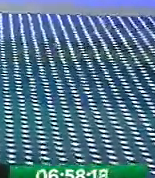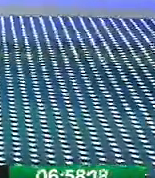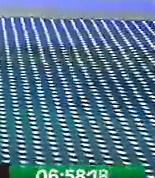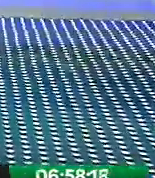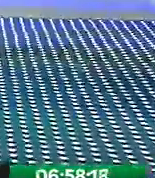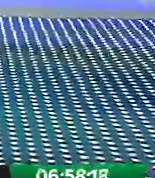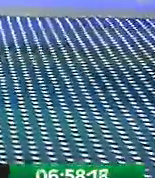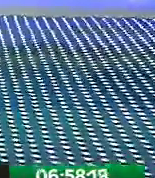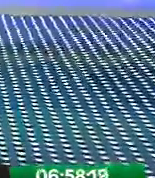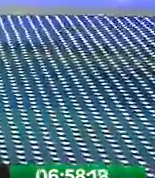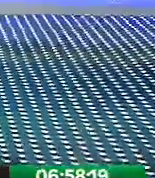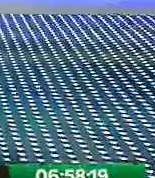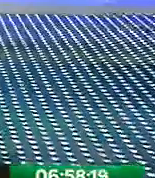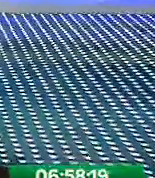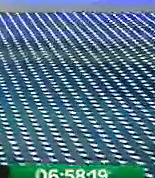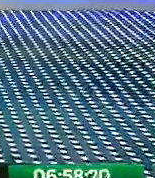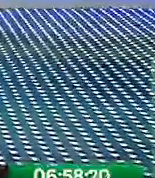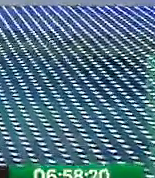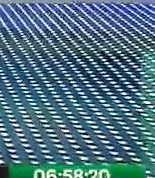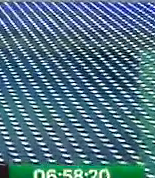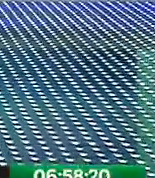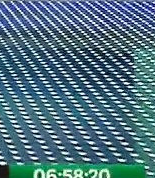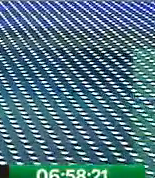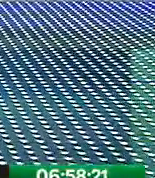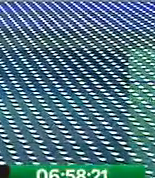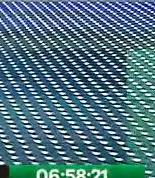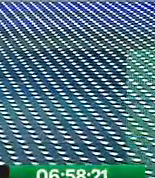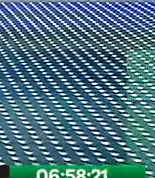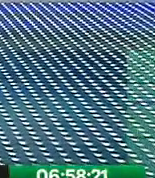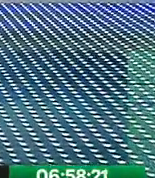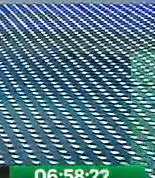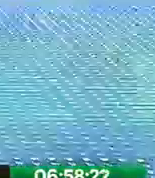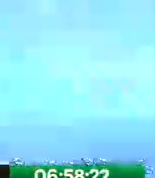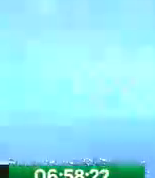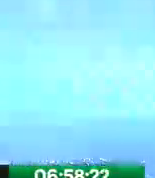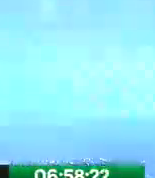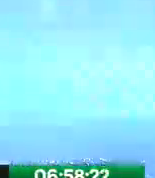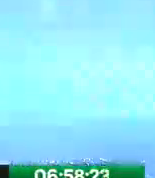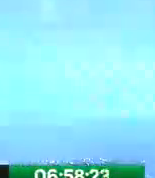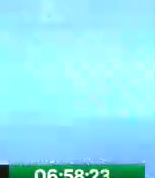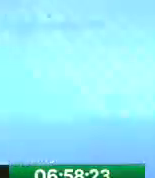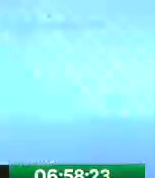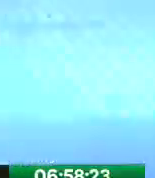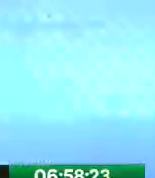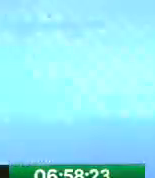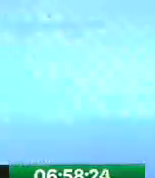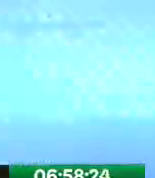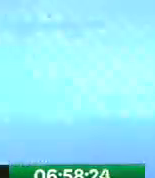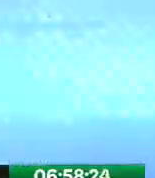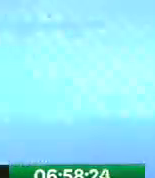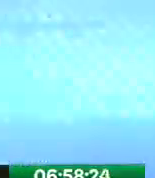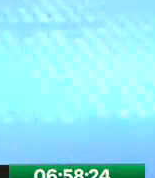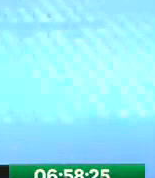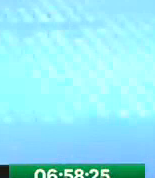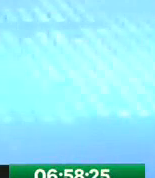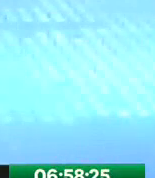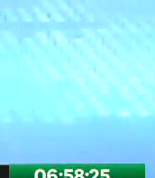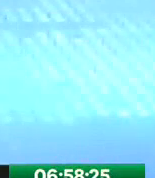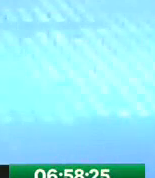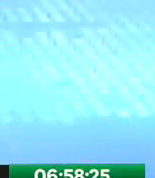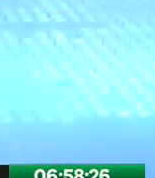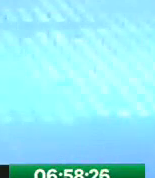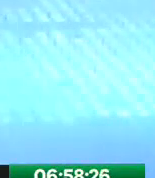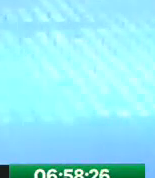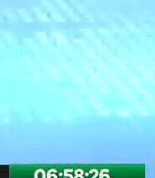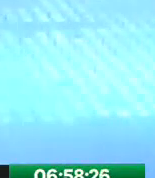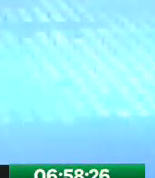mucha atención, amables televidentes. El presidente Lenín Moreno instó al exmandatario Rafael Correa a regresar al Ecuador